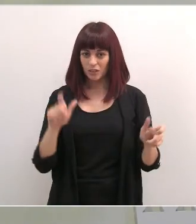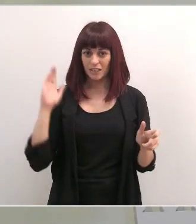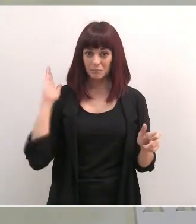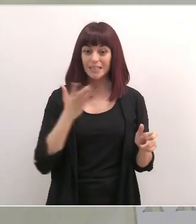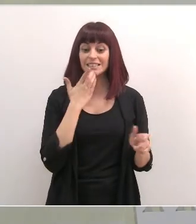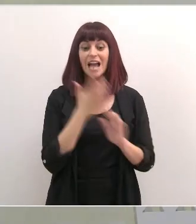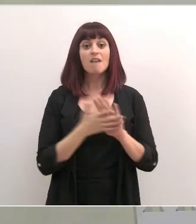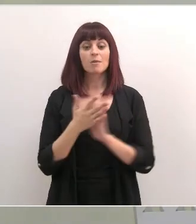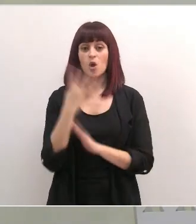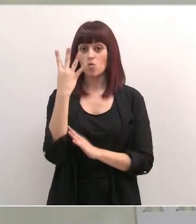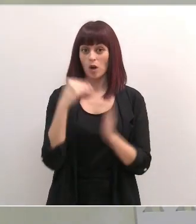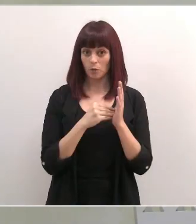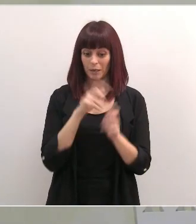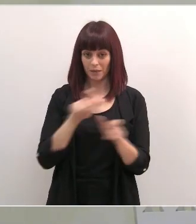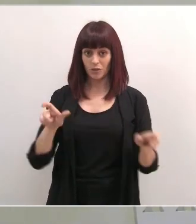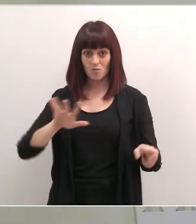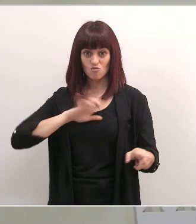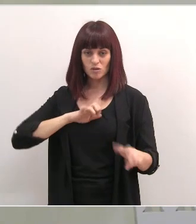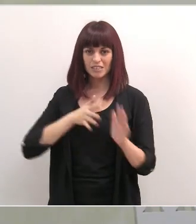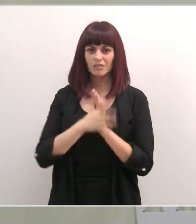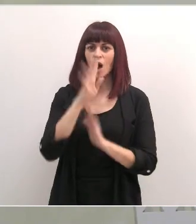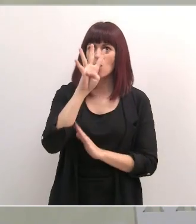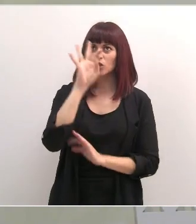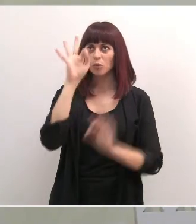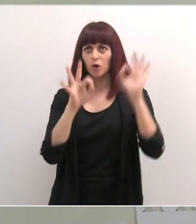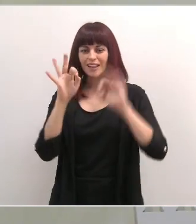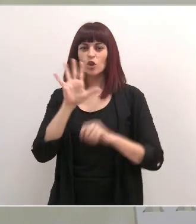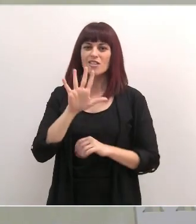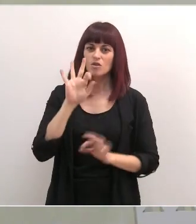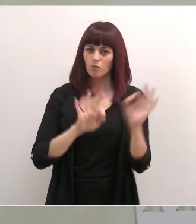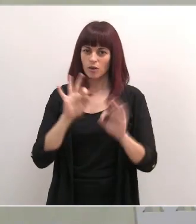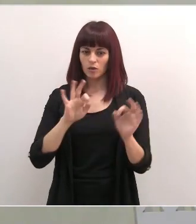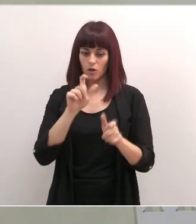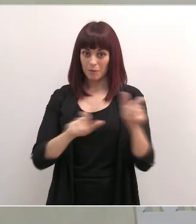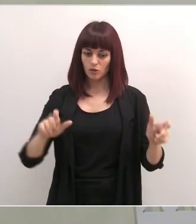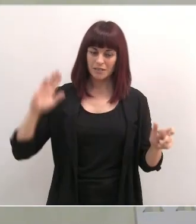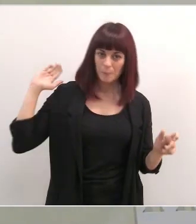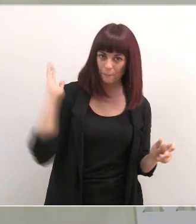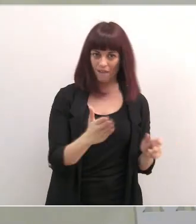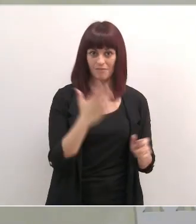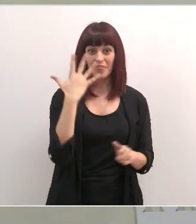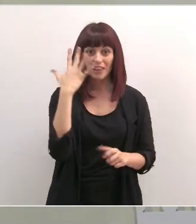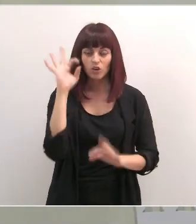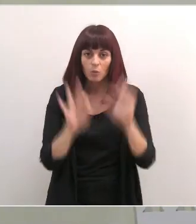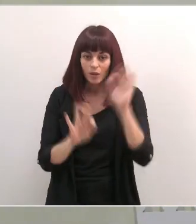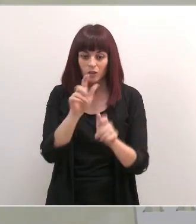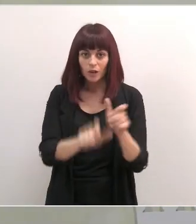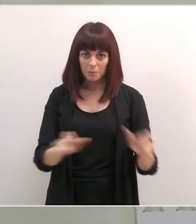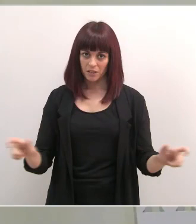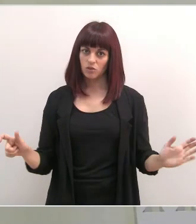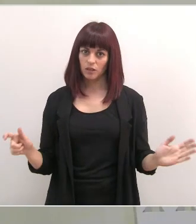de 4.000 casos, estamos hablando de un 4%, un 5% de la población afectada. 5%.